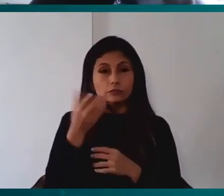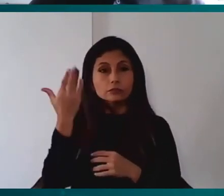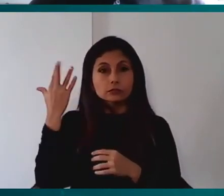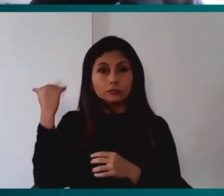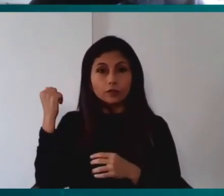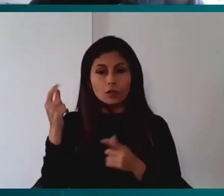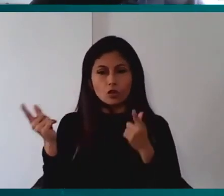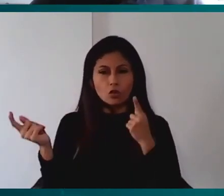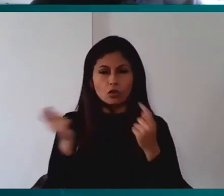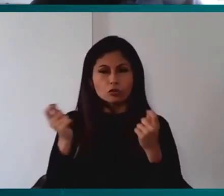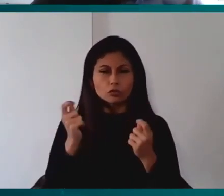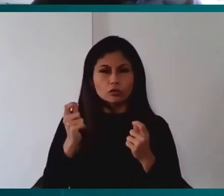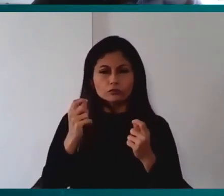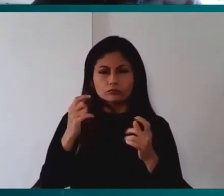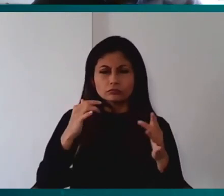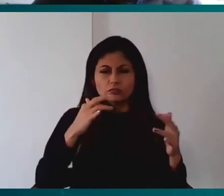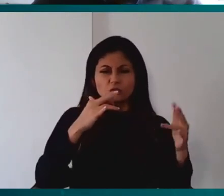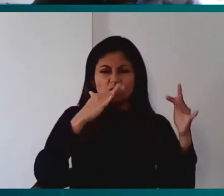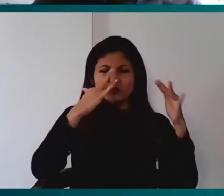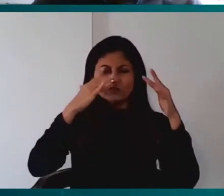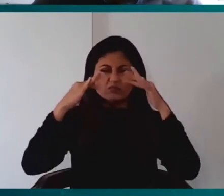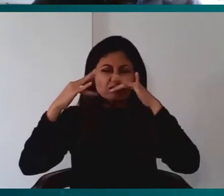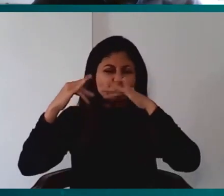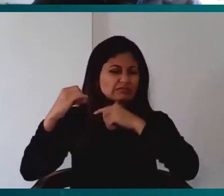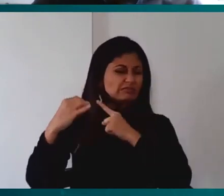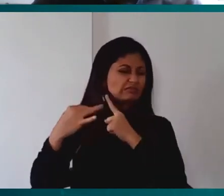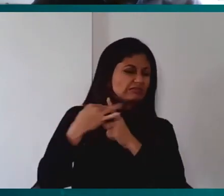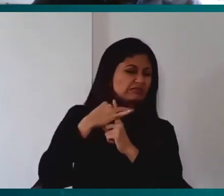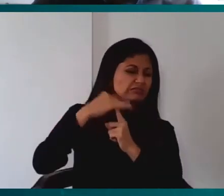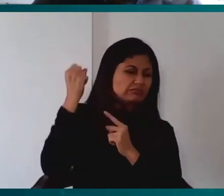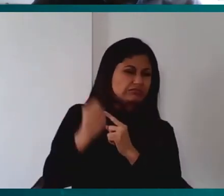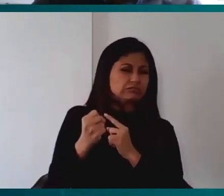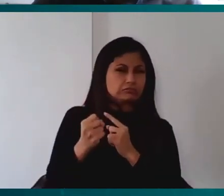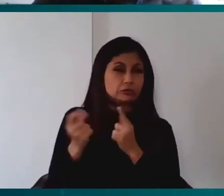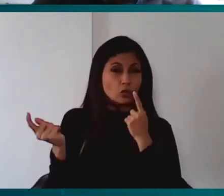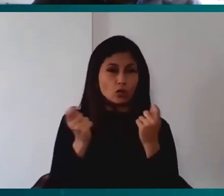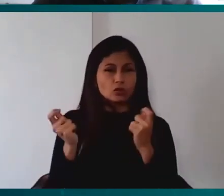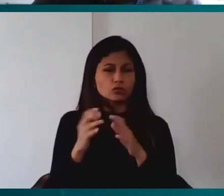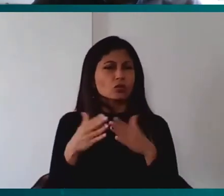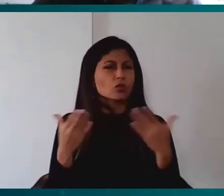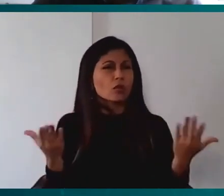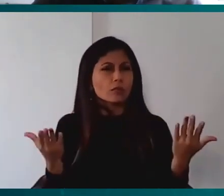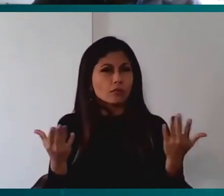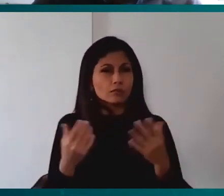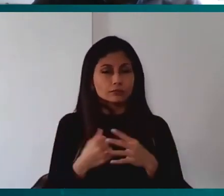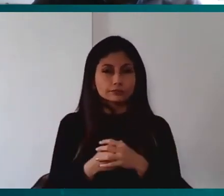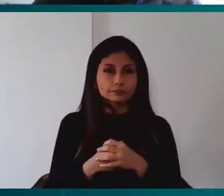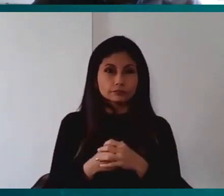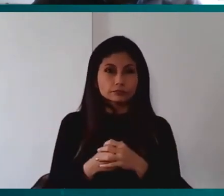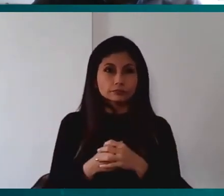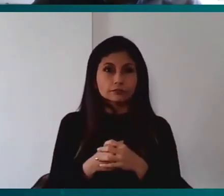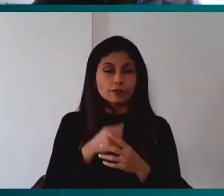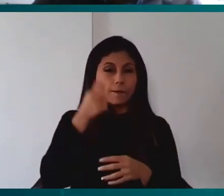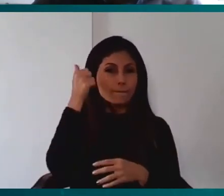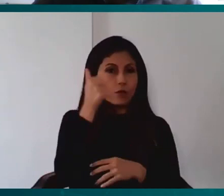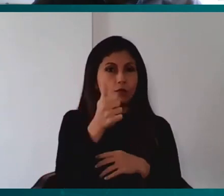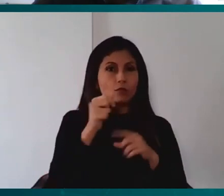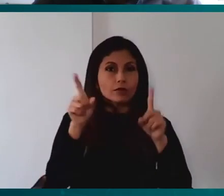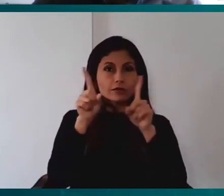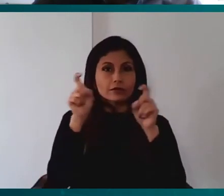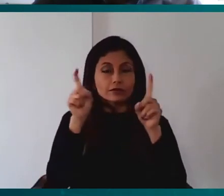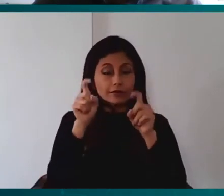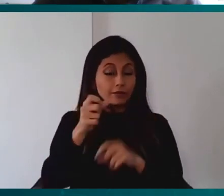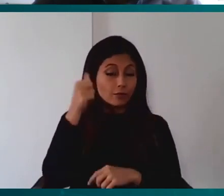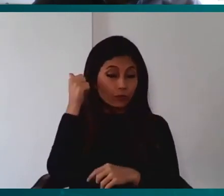olores ofensivos en su modelamiento de eficiencia de una PETAR? Ese es un tema súper bacano, muy